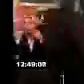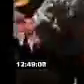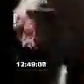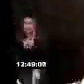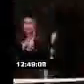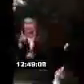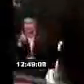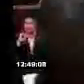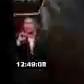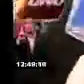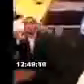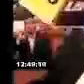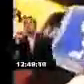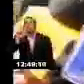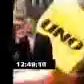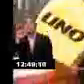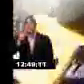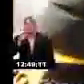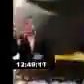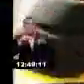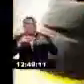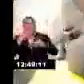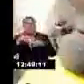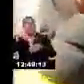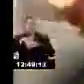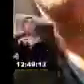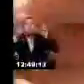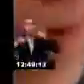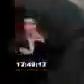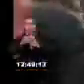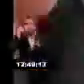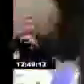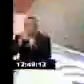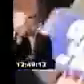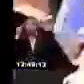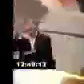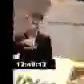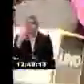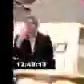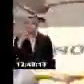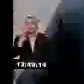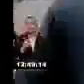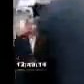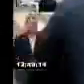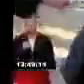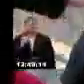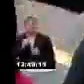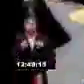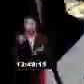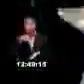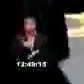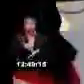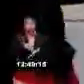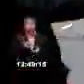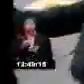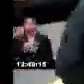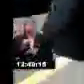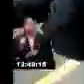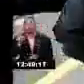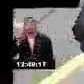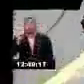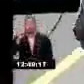a viviana bonilla ella también es procesada en el caso en 2012 2016 finalmente compareció el productor santiago